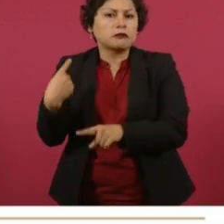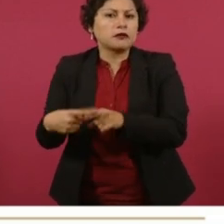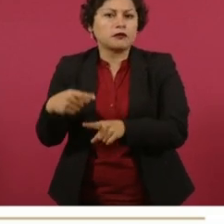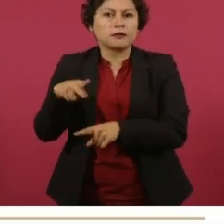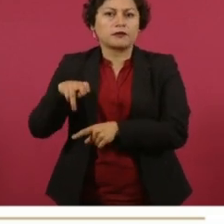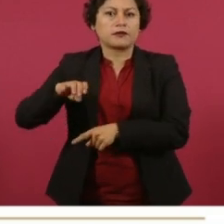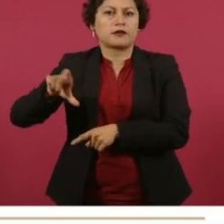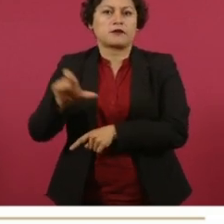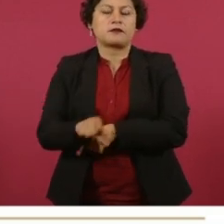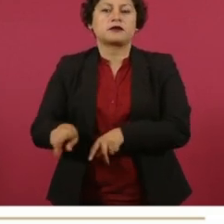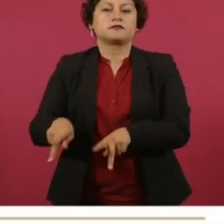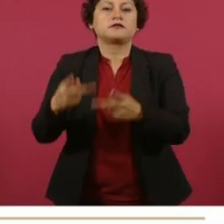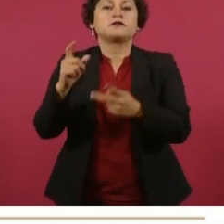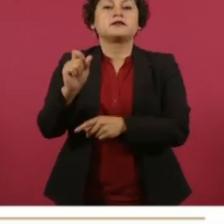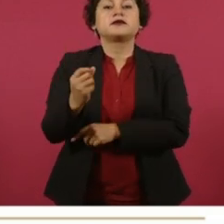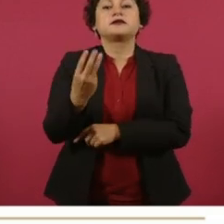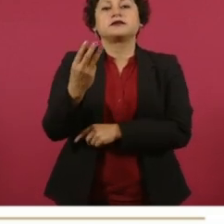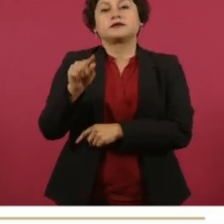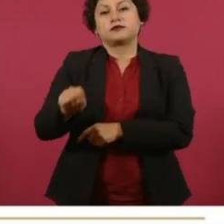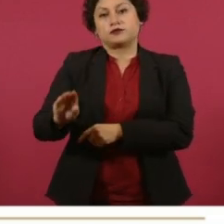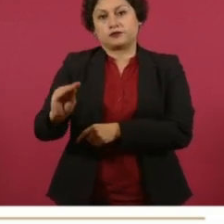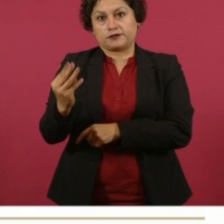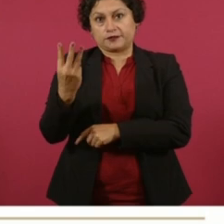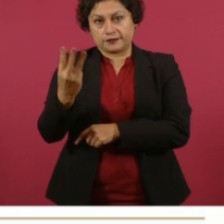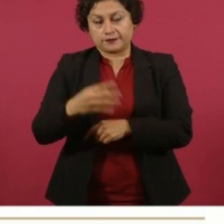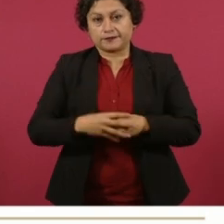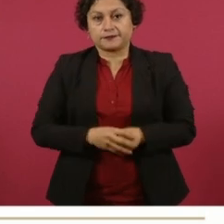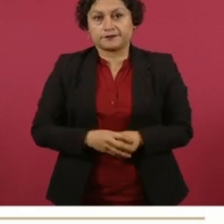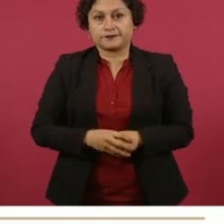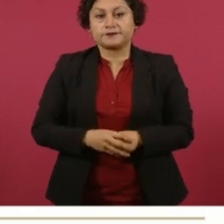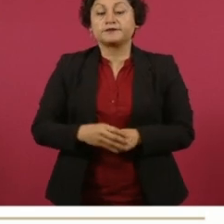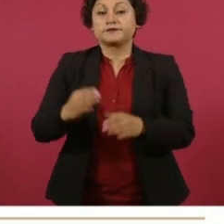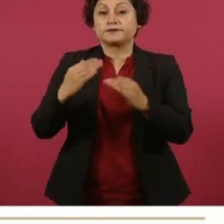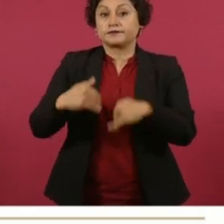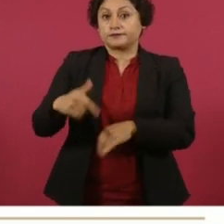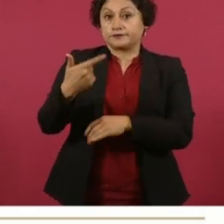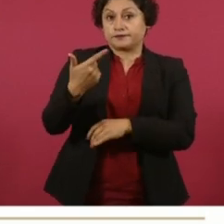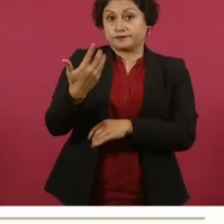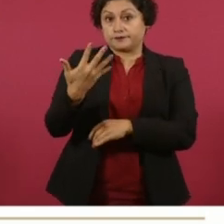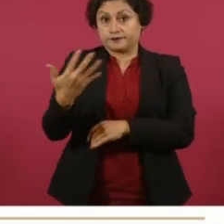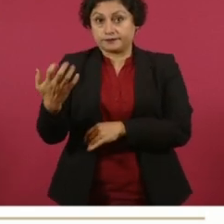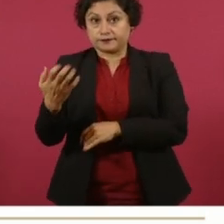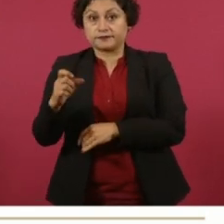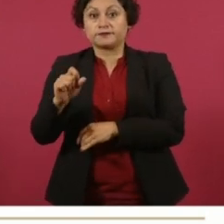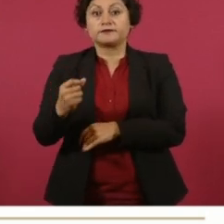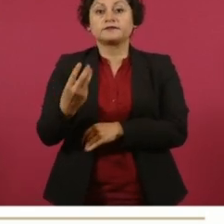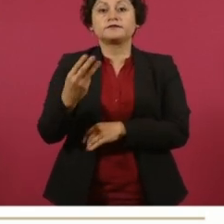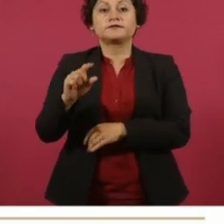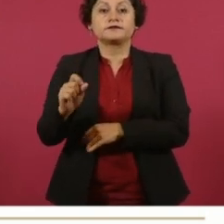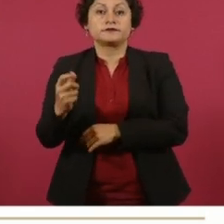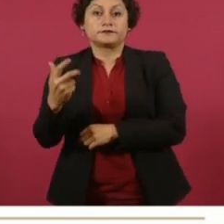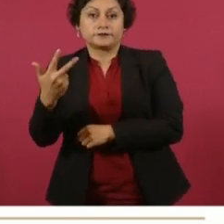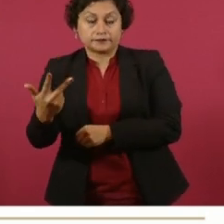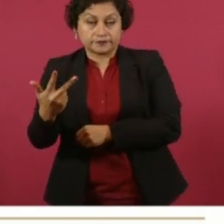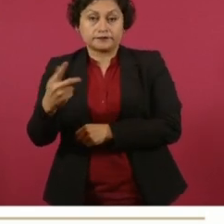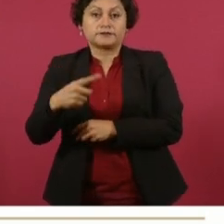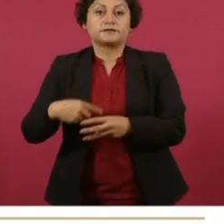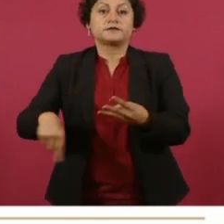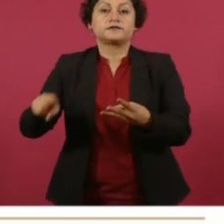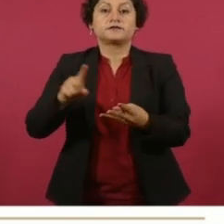en 23 pesos con 93 centavos, G500 a 23.28 en Tampico, Virogú